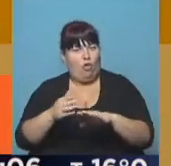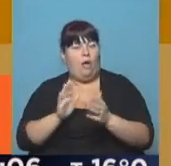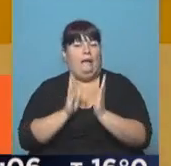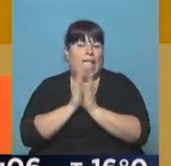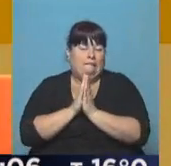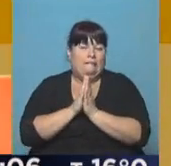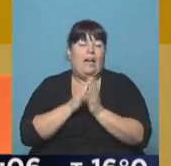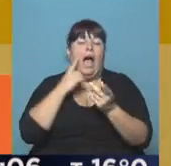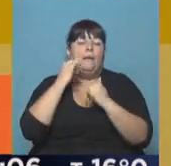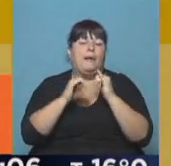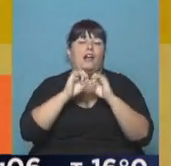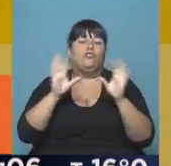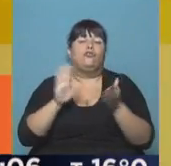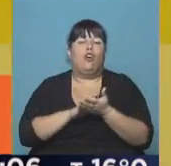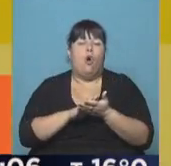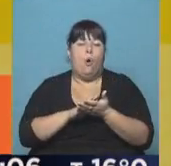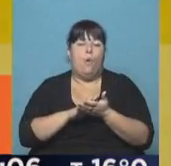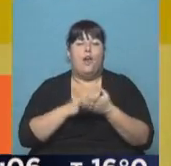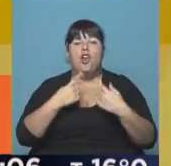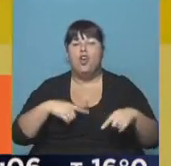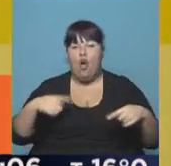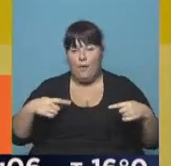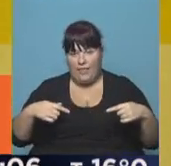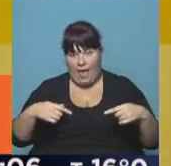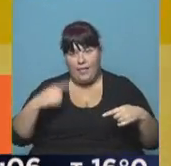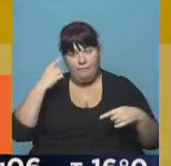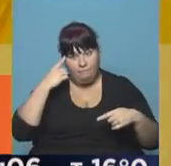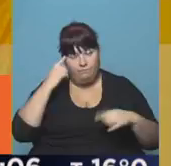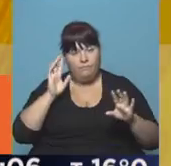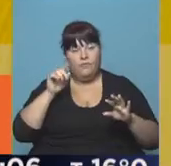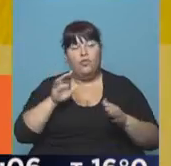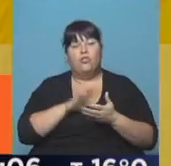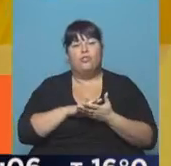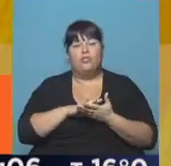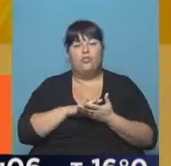explicar en relación también a algunas novedades, teniendo en cuenta de esta